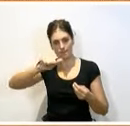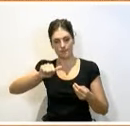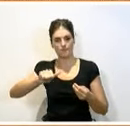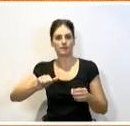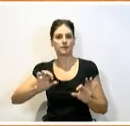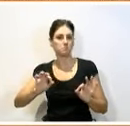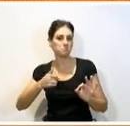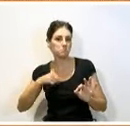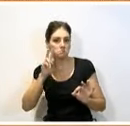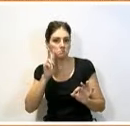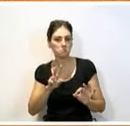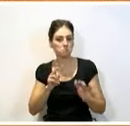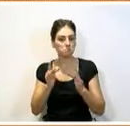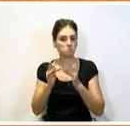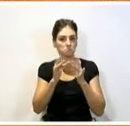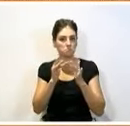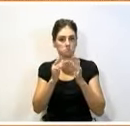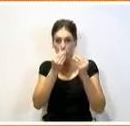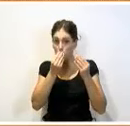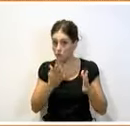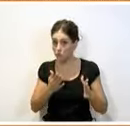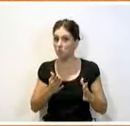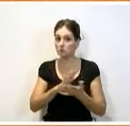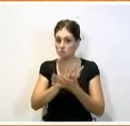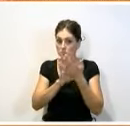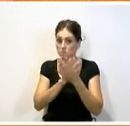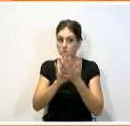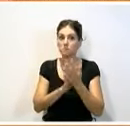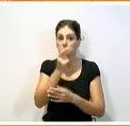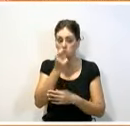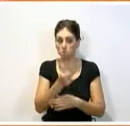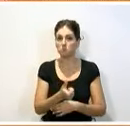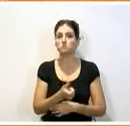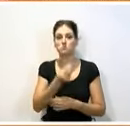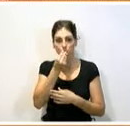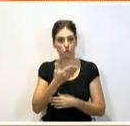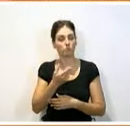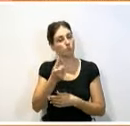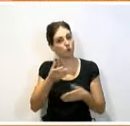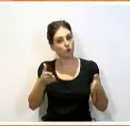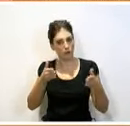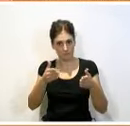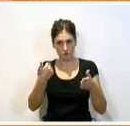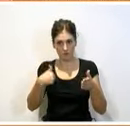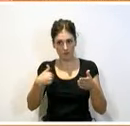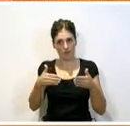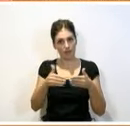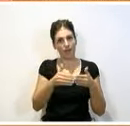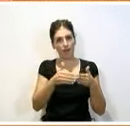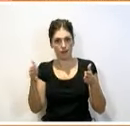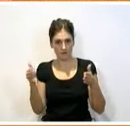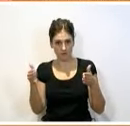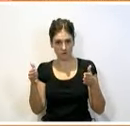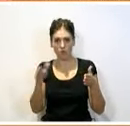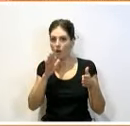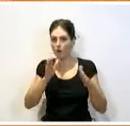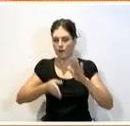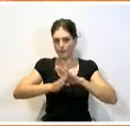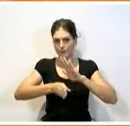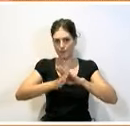buena disposición, con lo cual le he abierto un poco el camino. Vamos a seguir